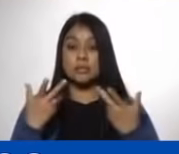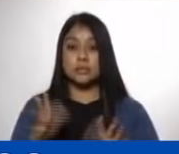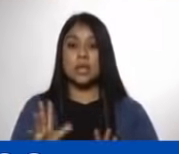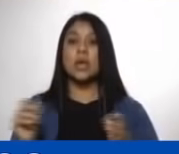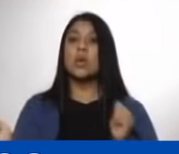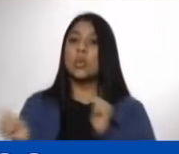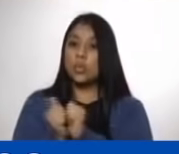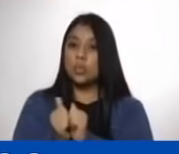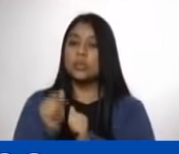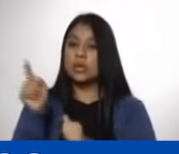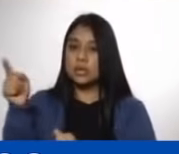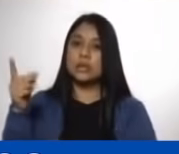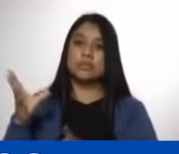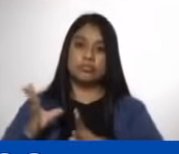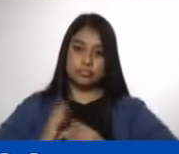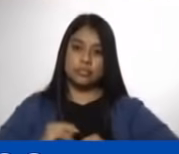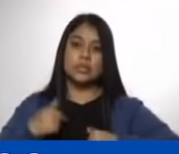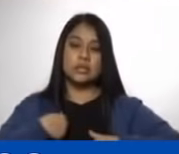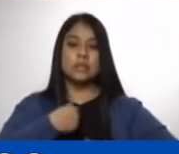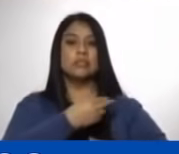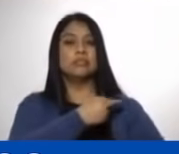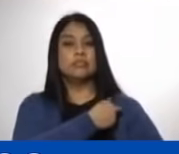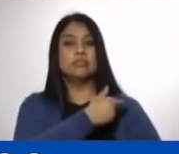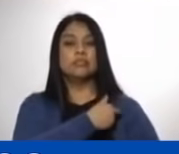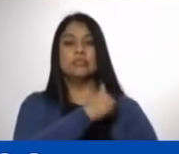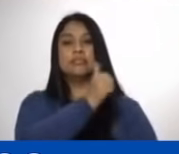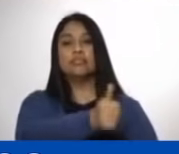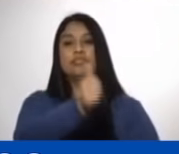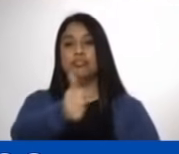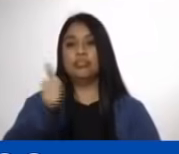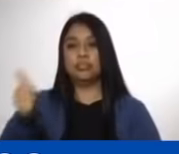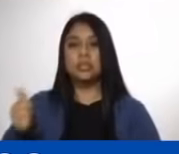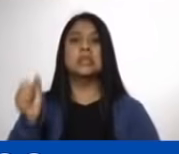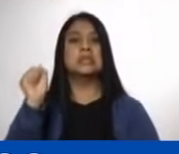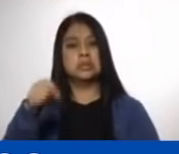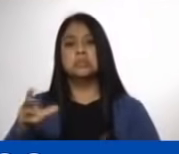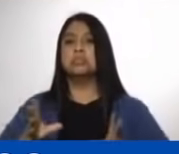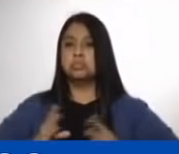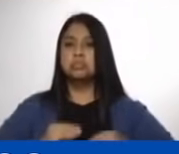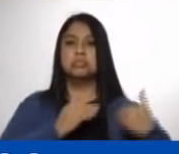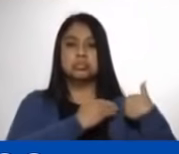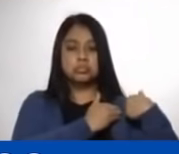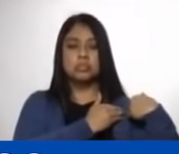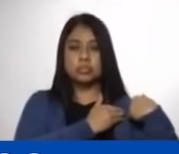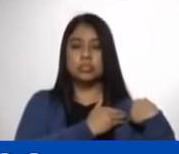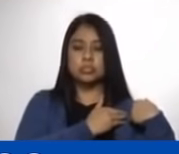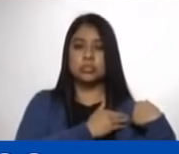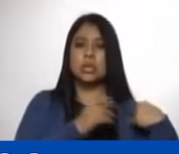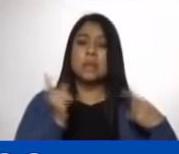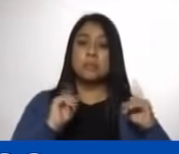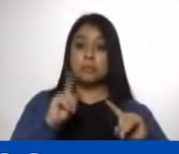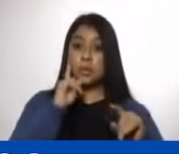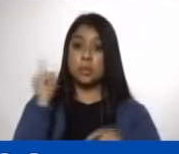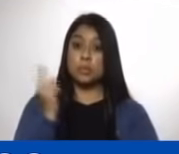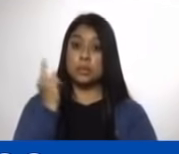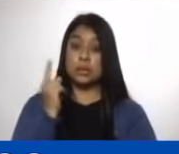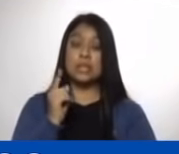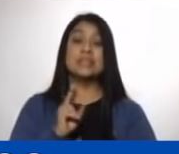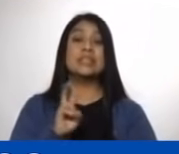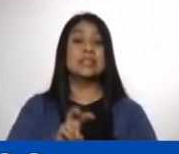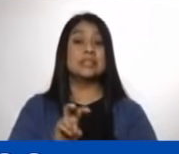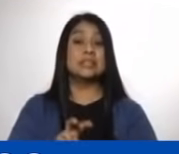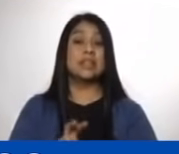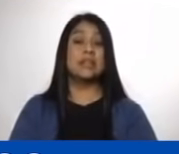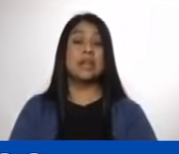la voluntad y el compromiso de cada una de las partes, pero principalmente se necesitaba la colaboración de Honduras